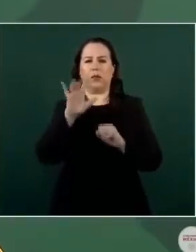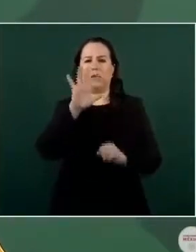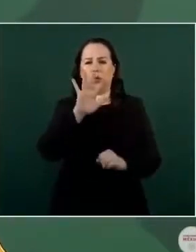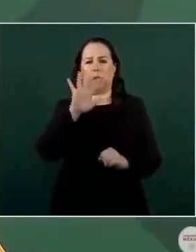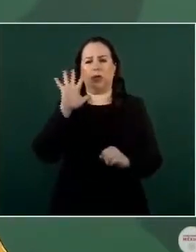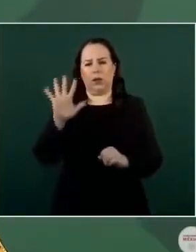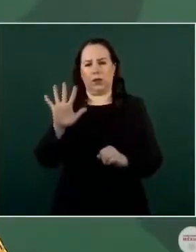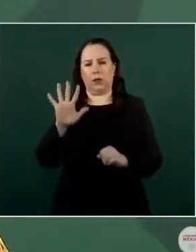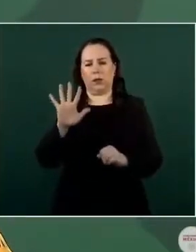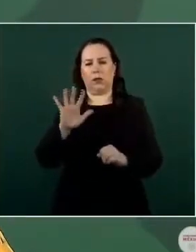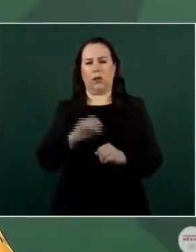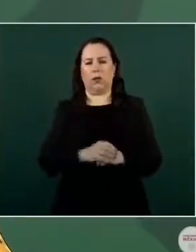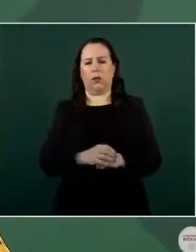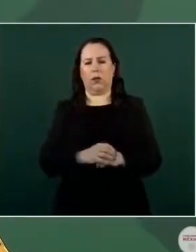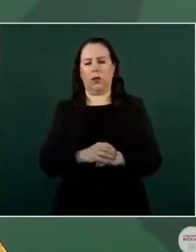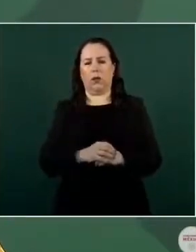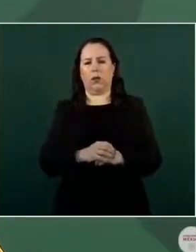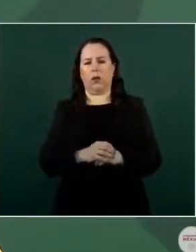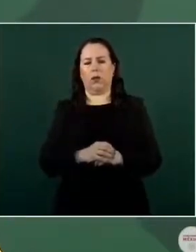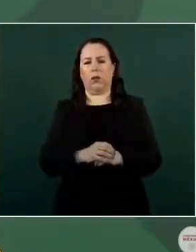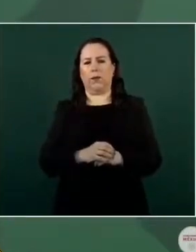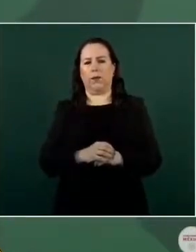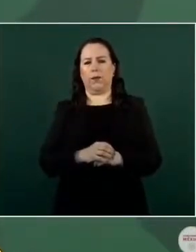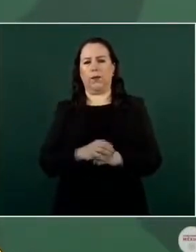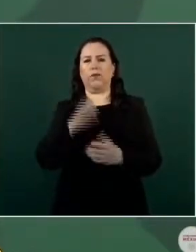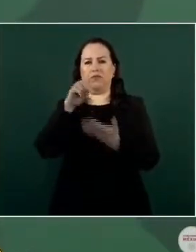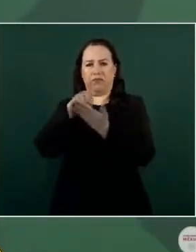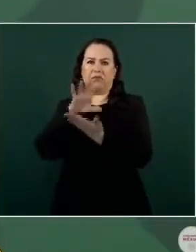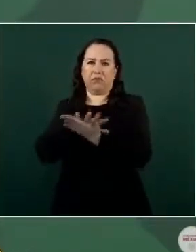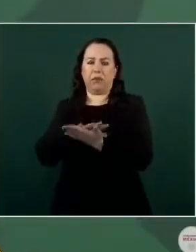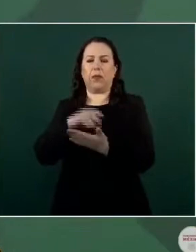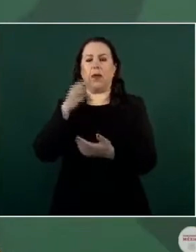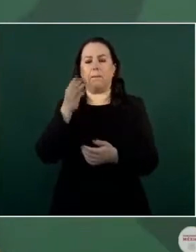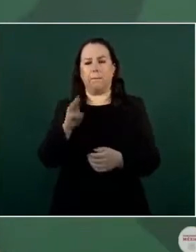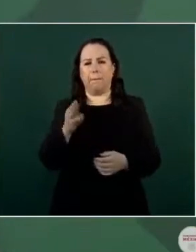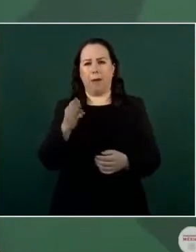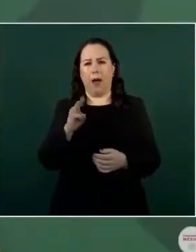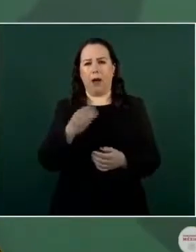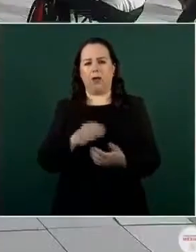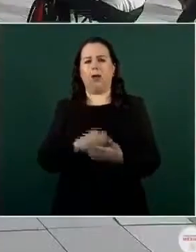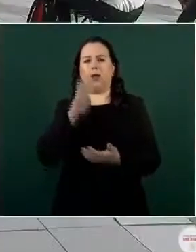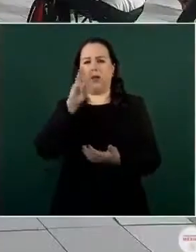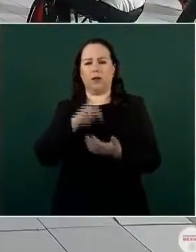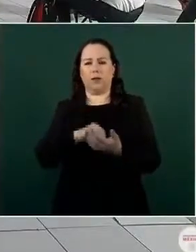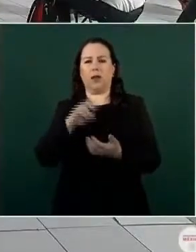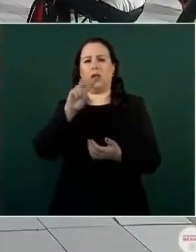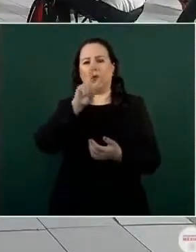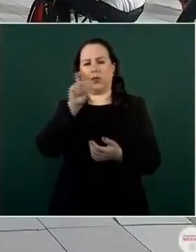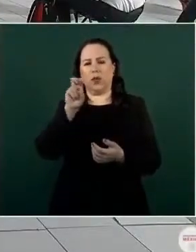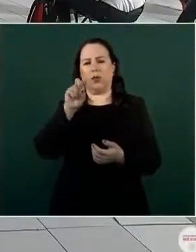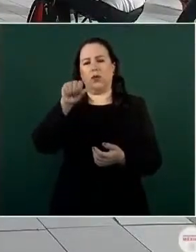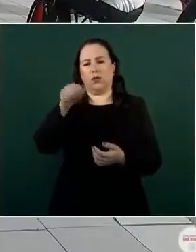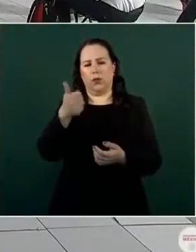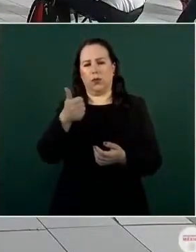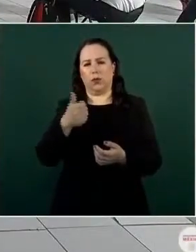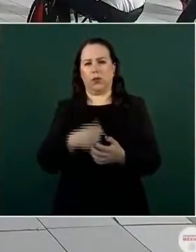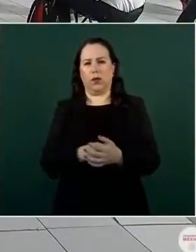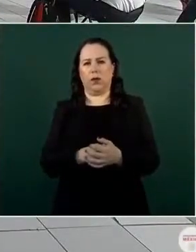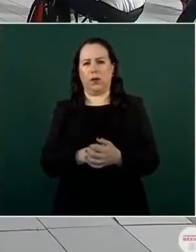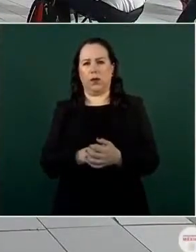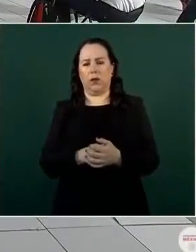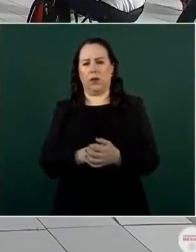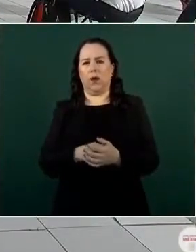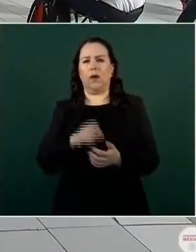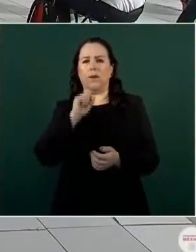2.955 eventos y en mayo habían tenido 3.211. En cuanto a